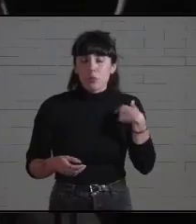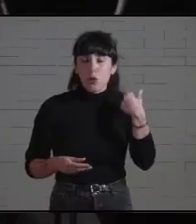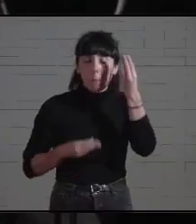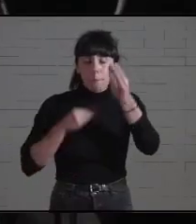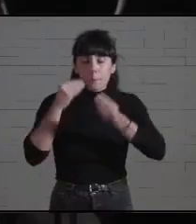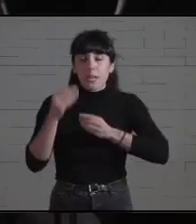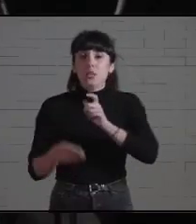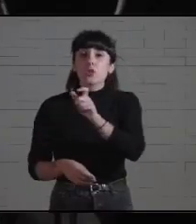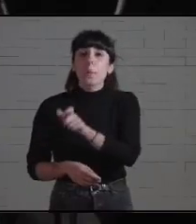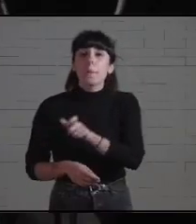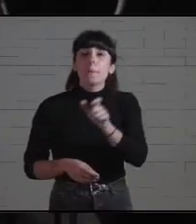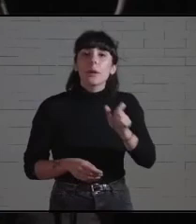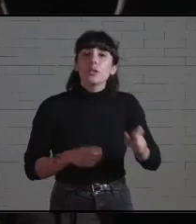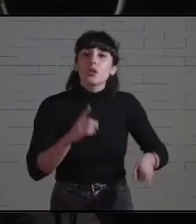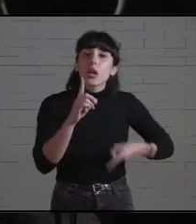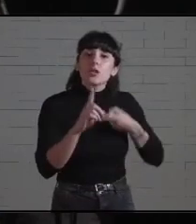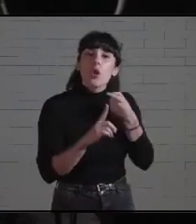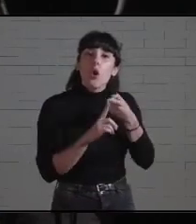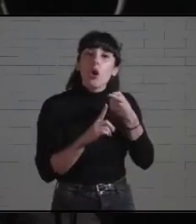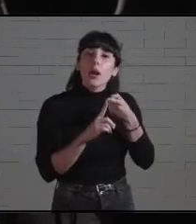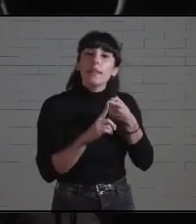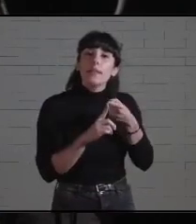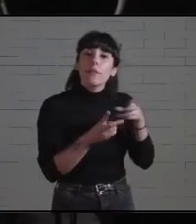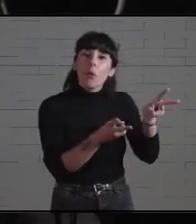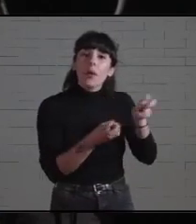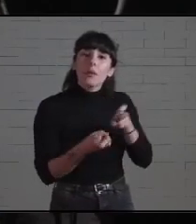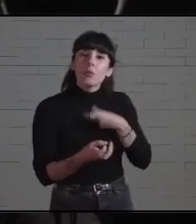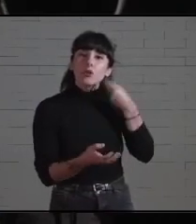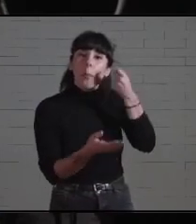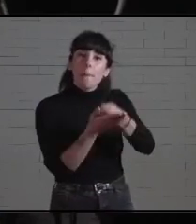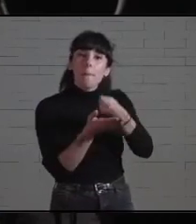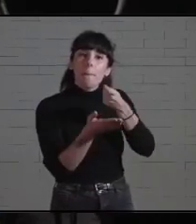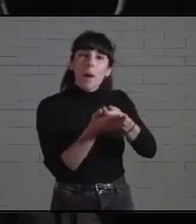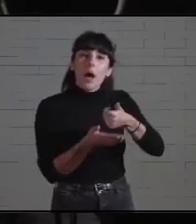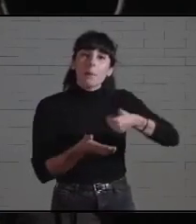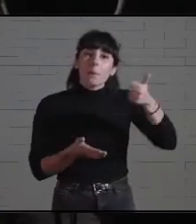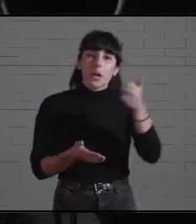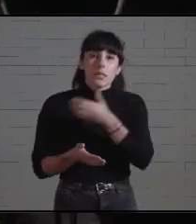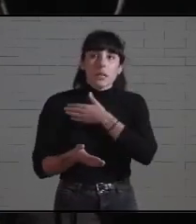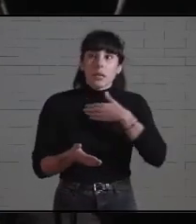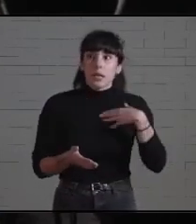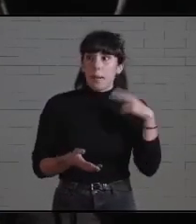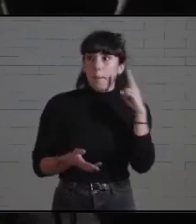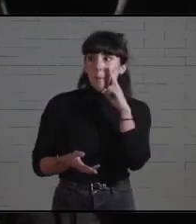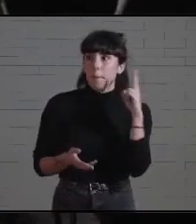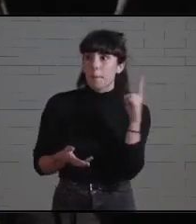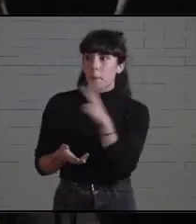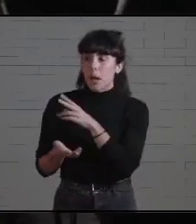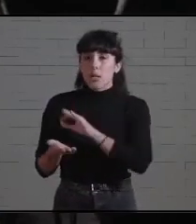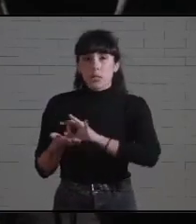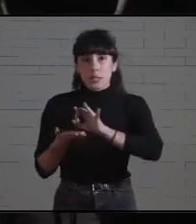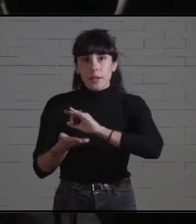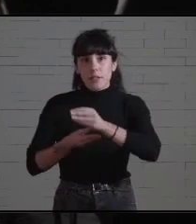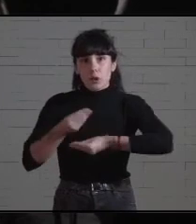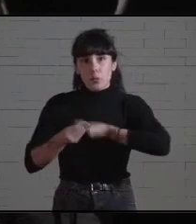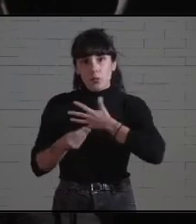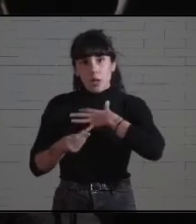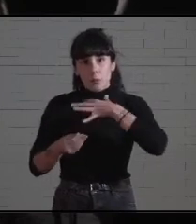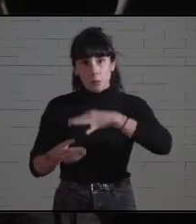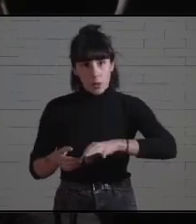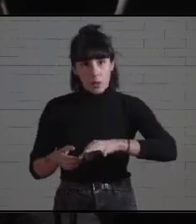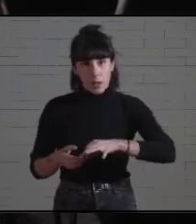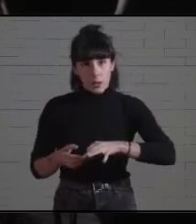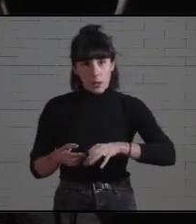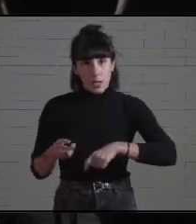personas paguen más está esa vía de que lo vean en los hechos y la otra cuestión es que los políticos y las